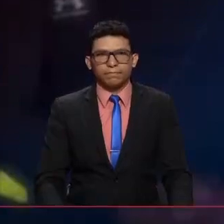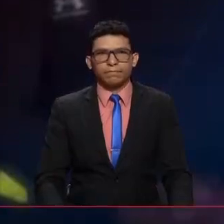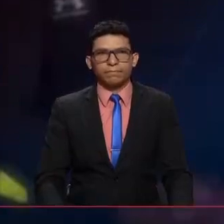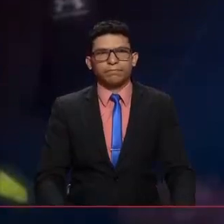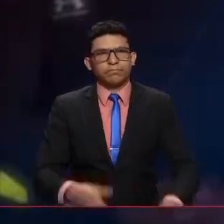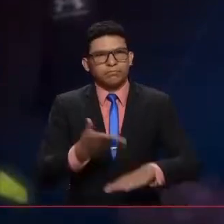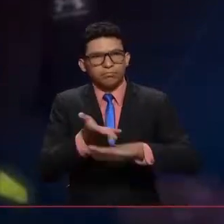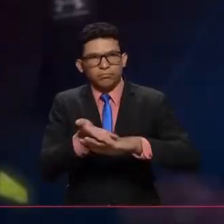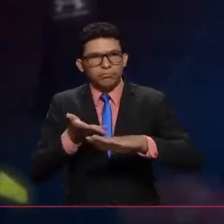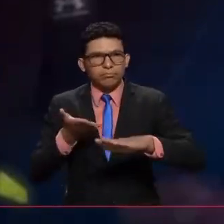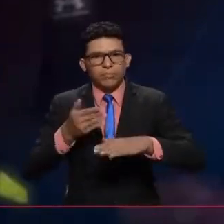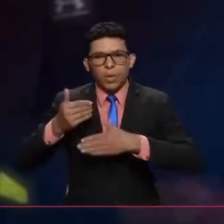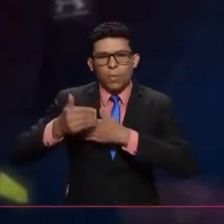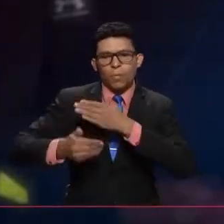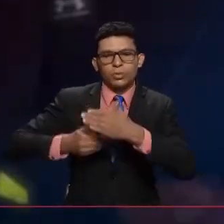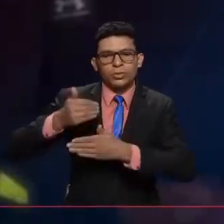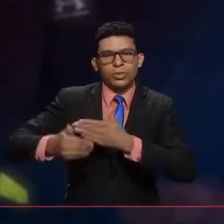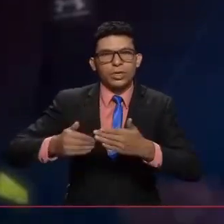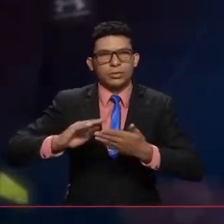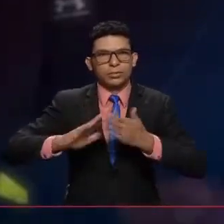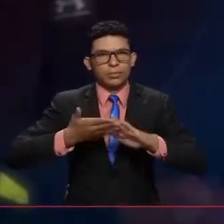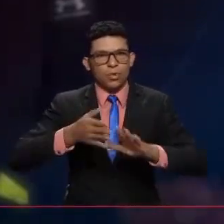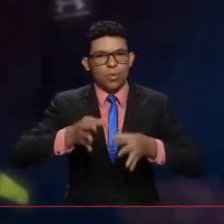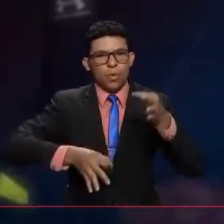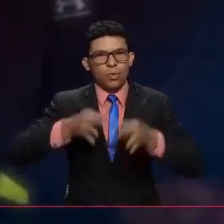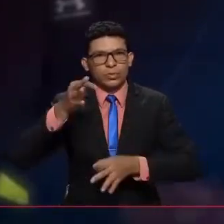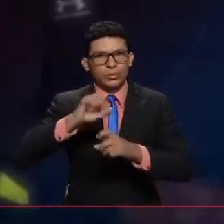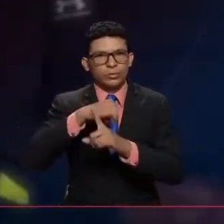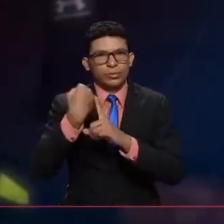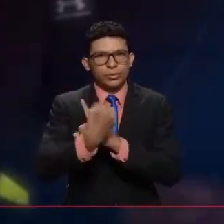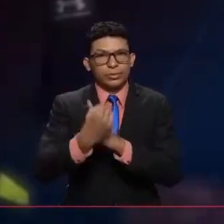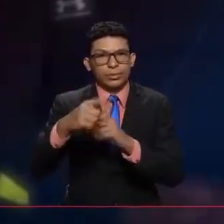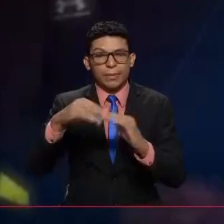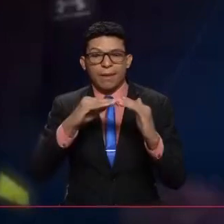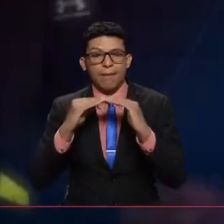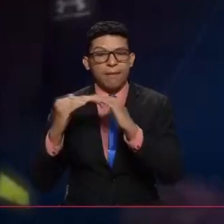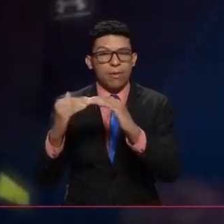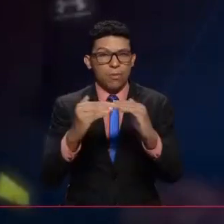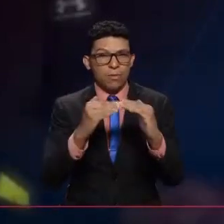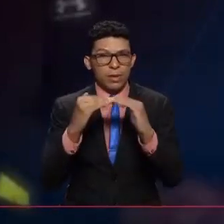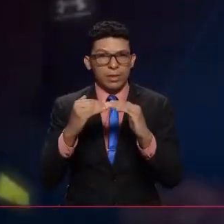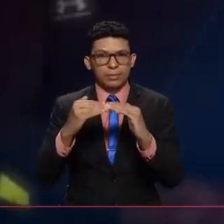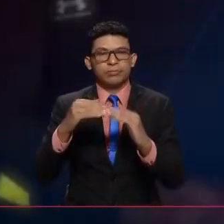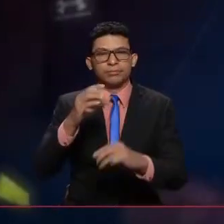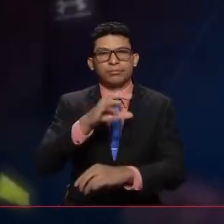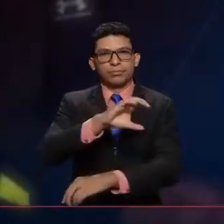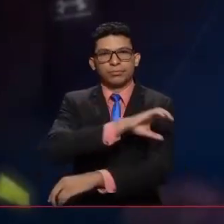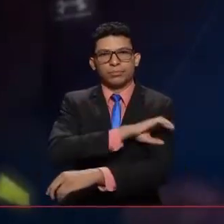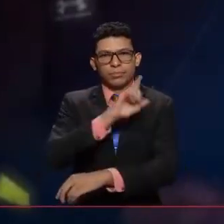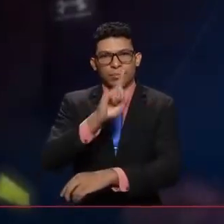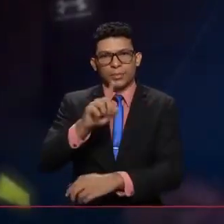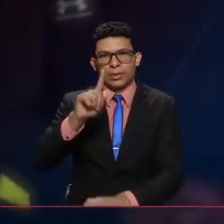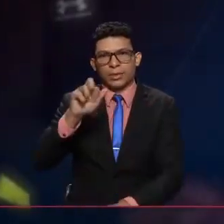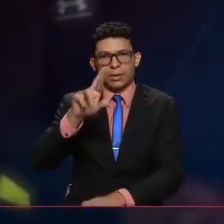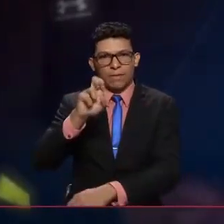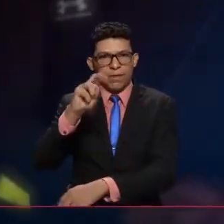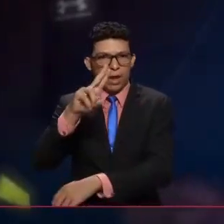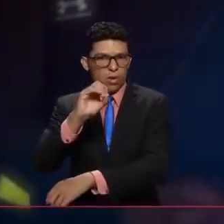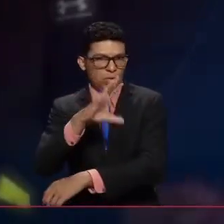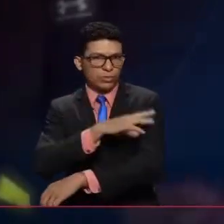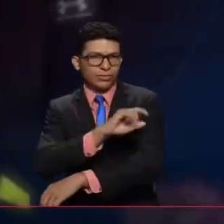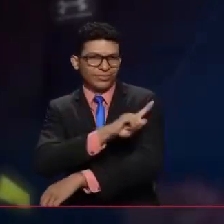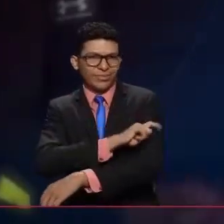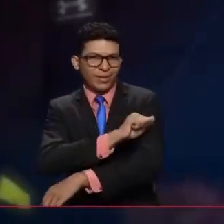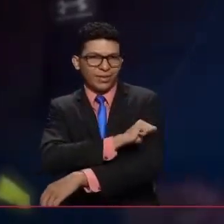Reclamando un proceso de paz con justicia social e igualdad para todos, los comandantes del Frente de Guerra Franco Benavides del bloque occidental